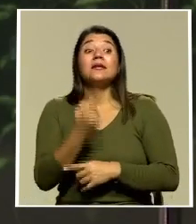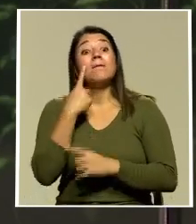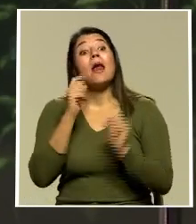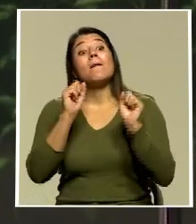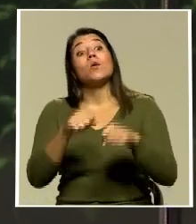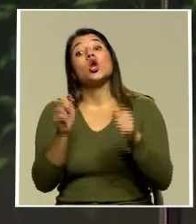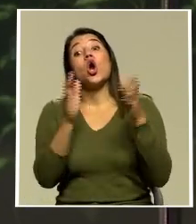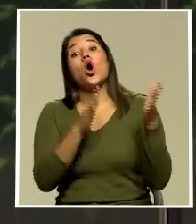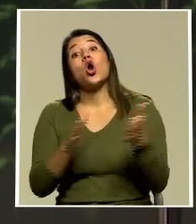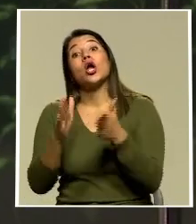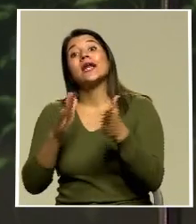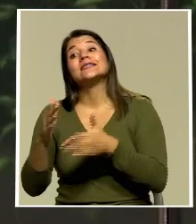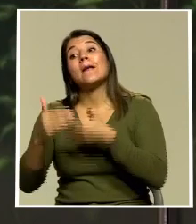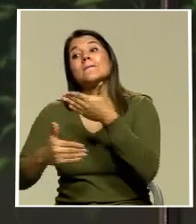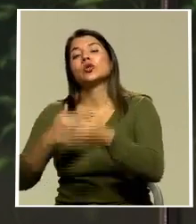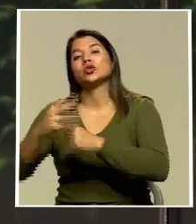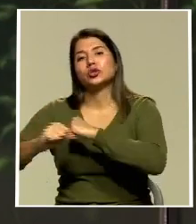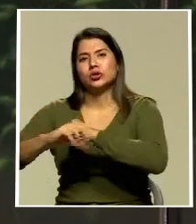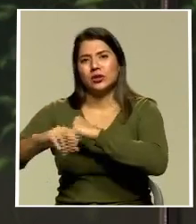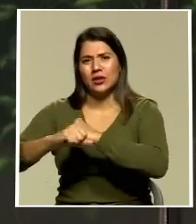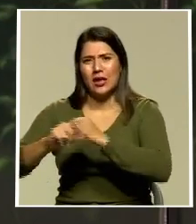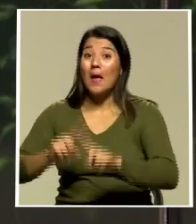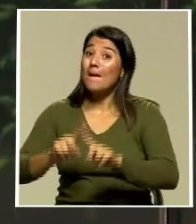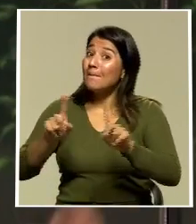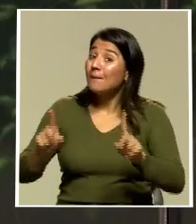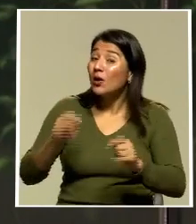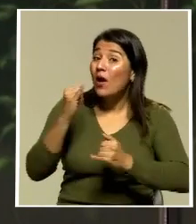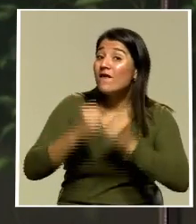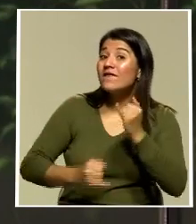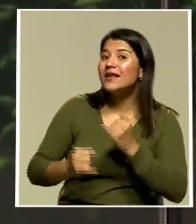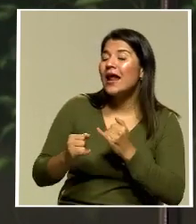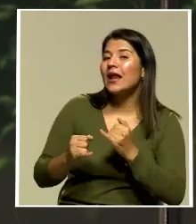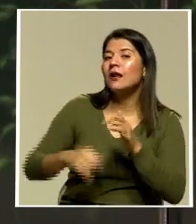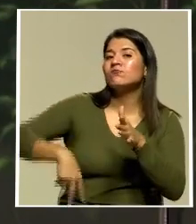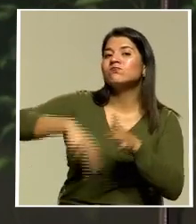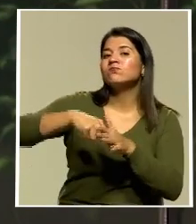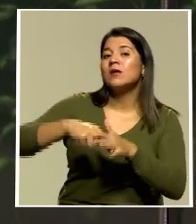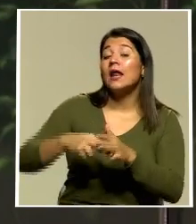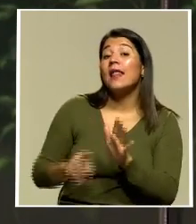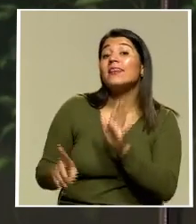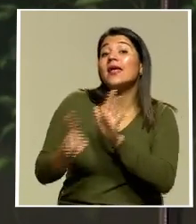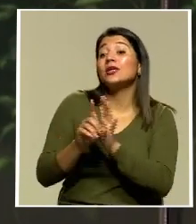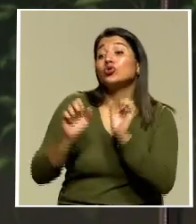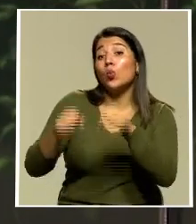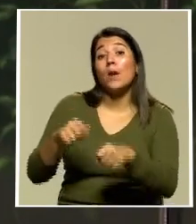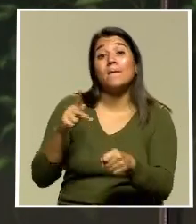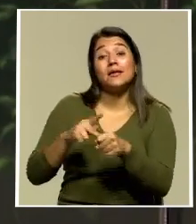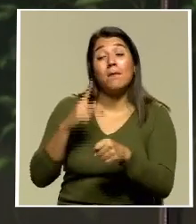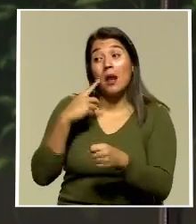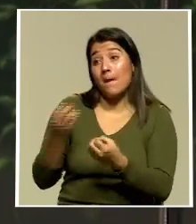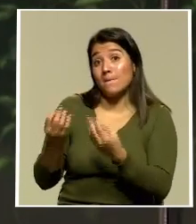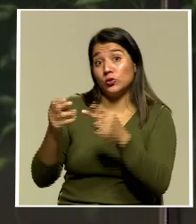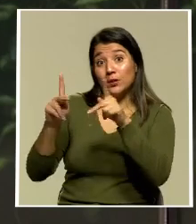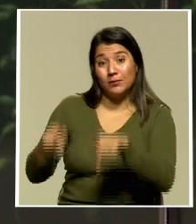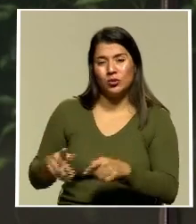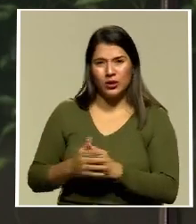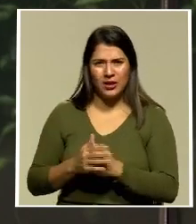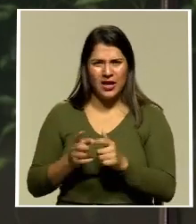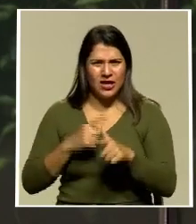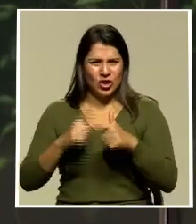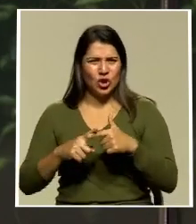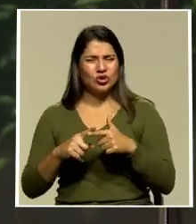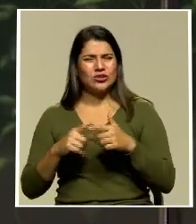las convenciones, pero resulta que le están negando el derecho de postularse a la inmensa mayoría de su militancia. Entonces, ¿cómo